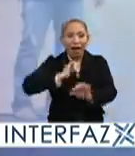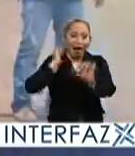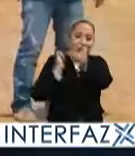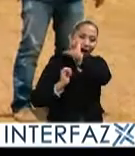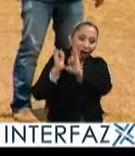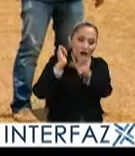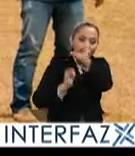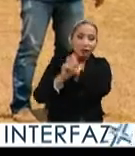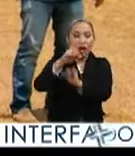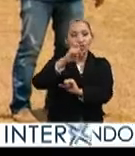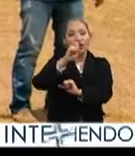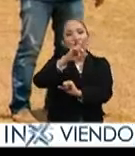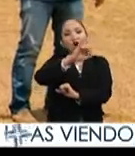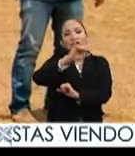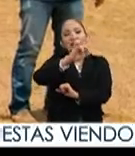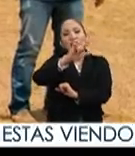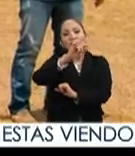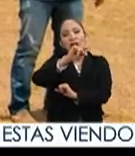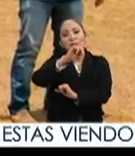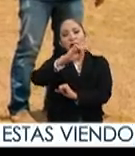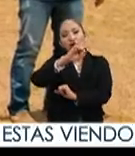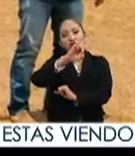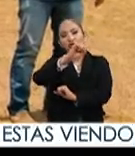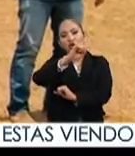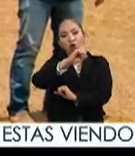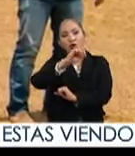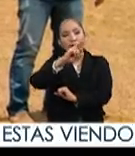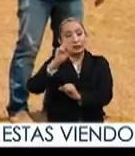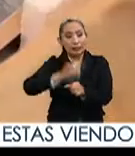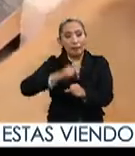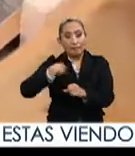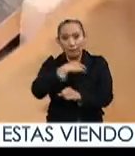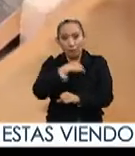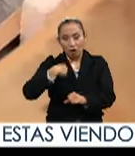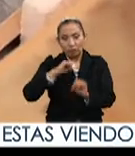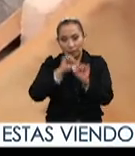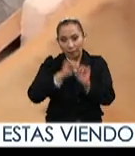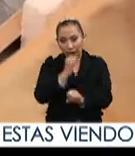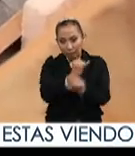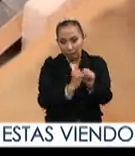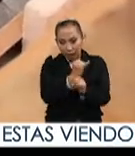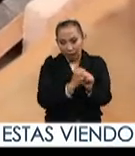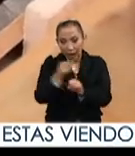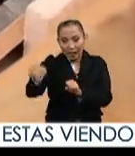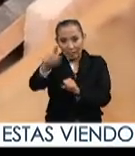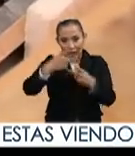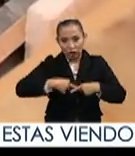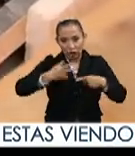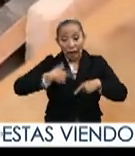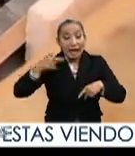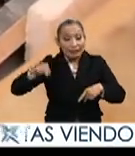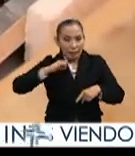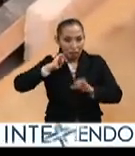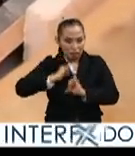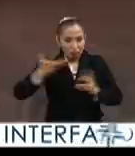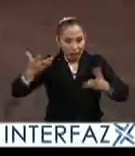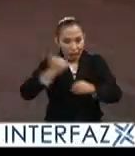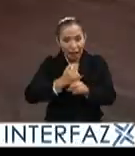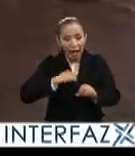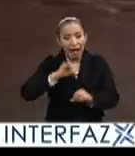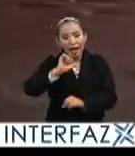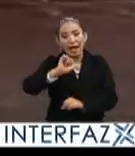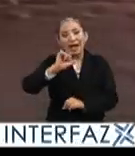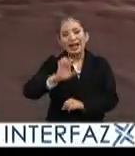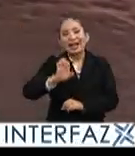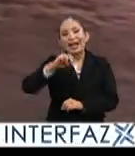arqueología. El doctor José Luis Ponzo Díaz, miembro del Sistema Nacional de Investigadores e investigador del Instituto Nacional de Antropología